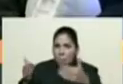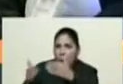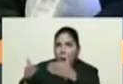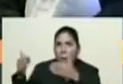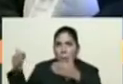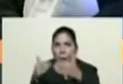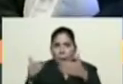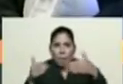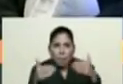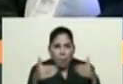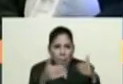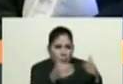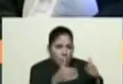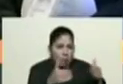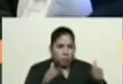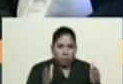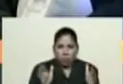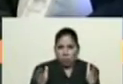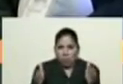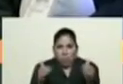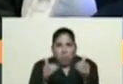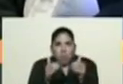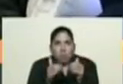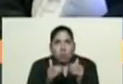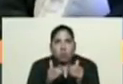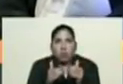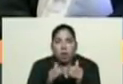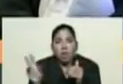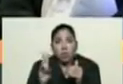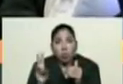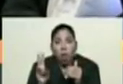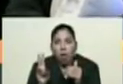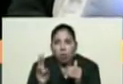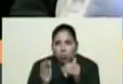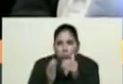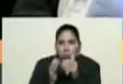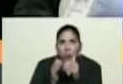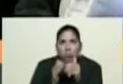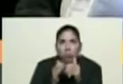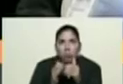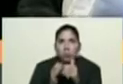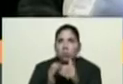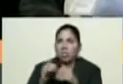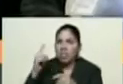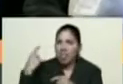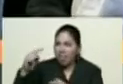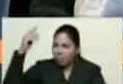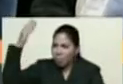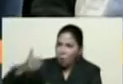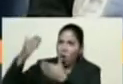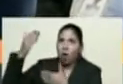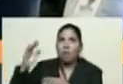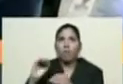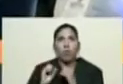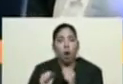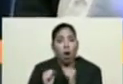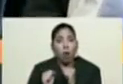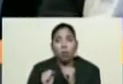nos rodea. Tenemos un bloqueo semejante al bloqueo que sufre nuestra hermana República de